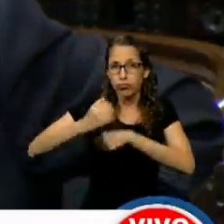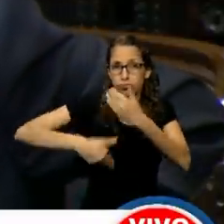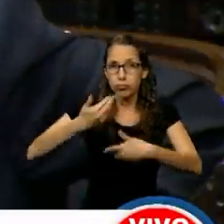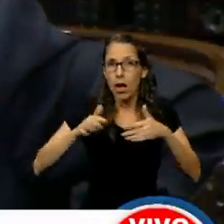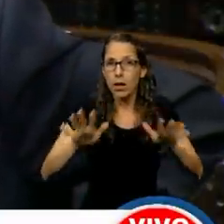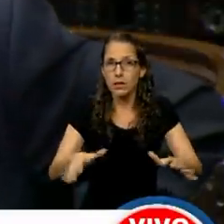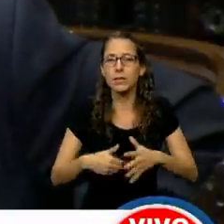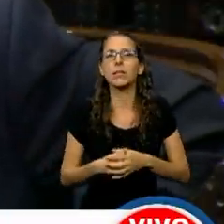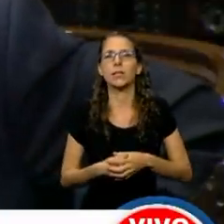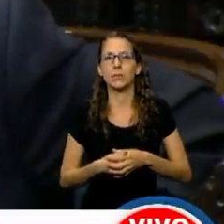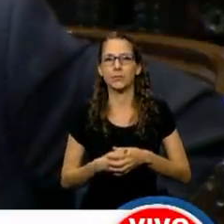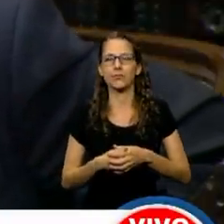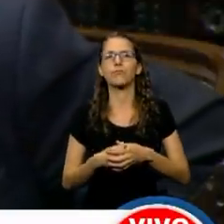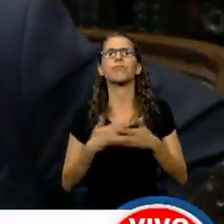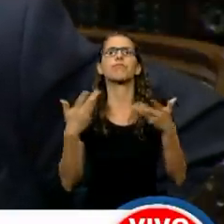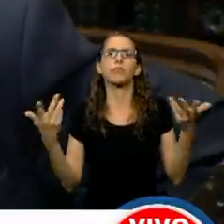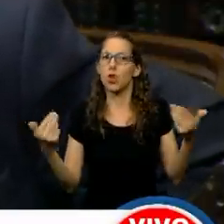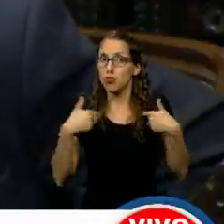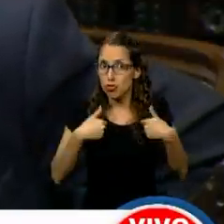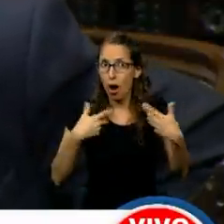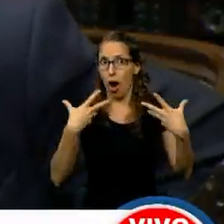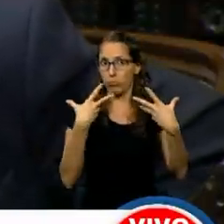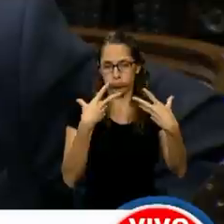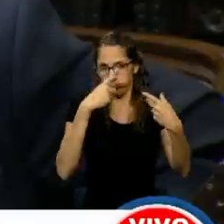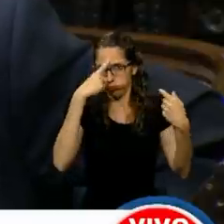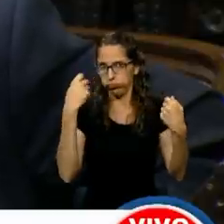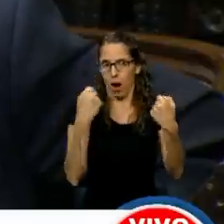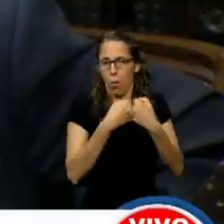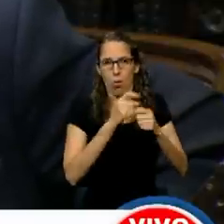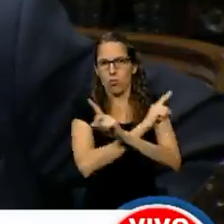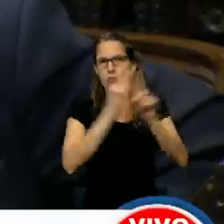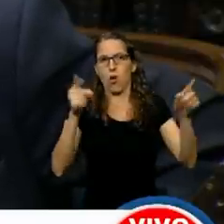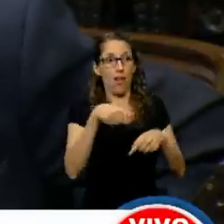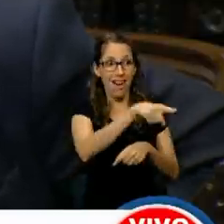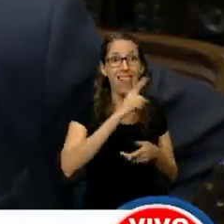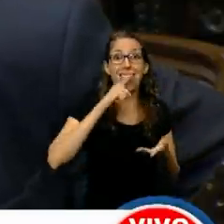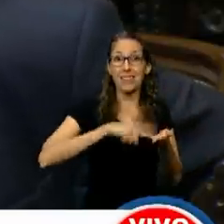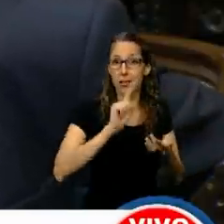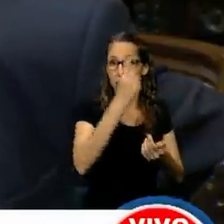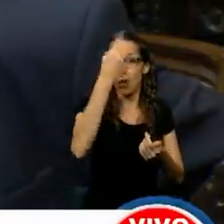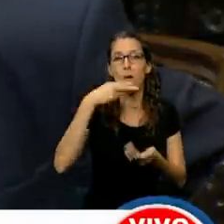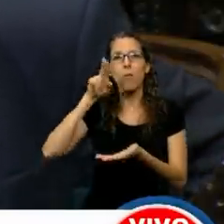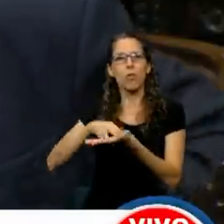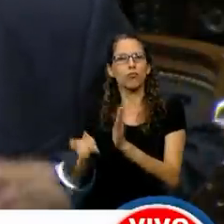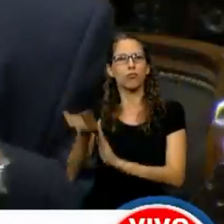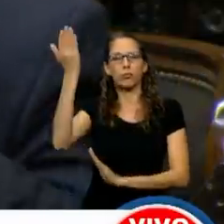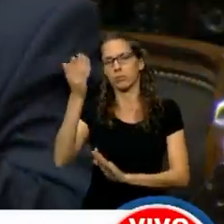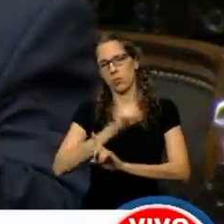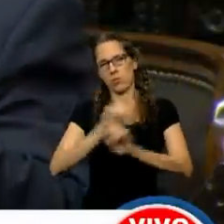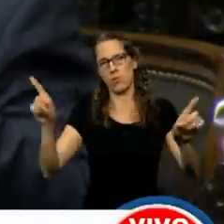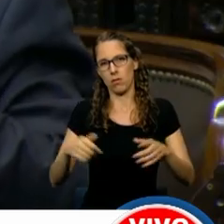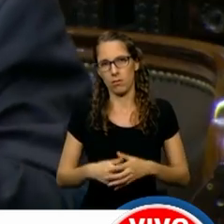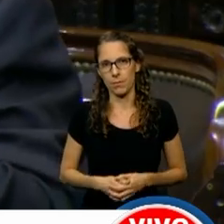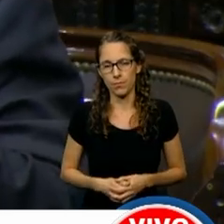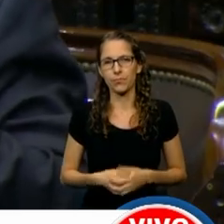de que el poder ejecutivo pueda aumentar los impuestos normalmente los impuestos tienen que